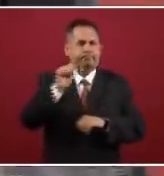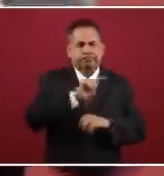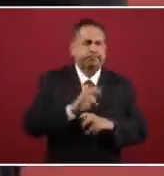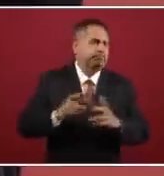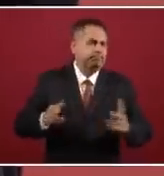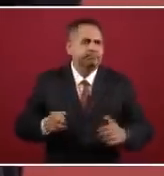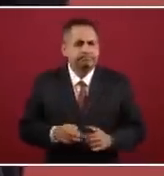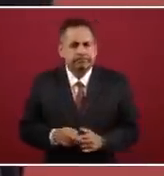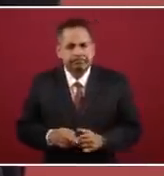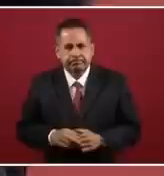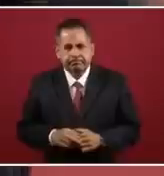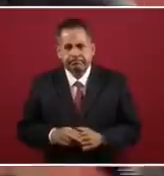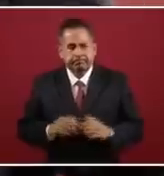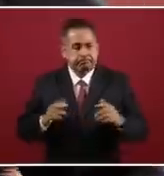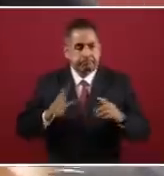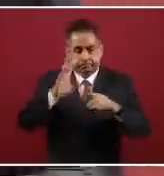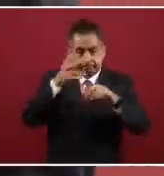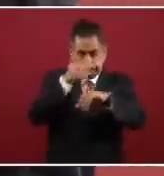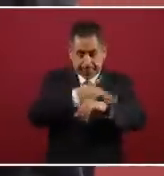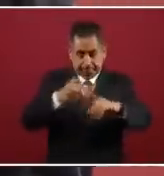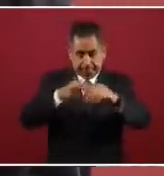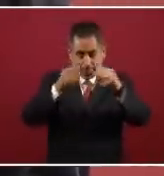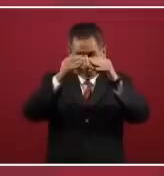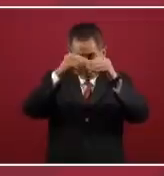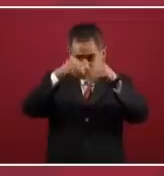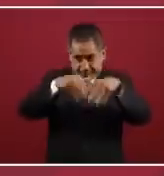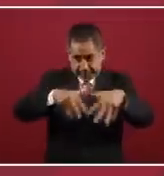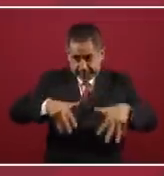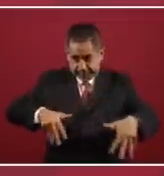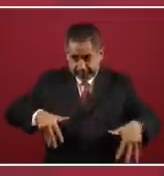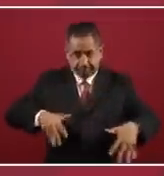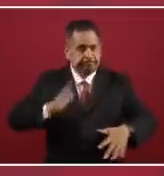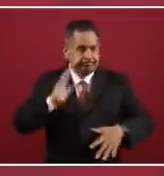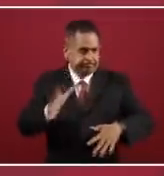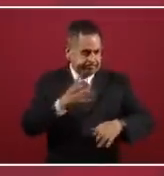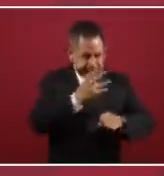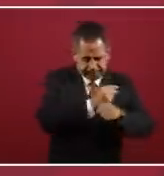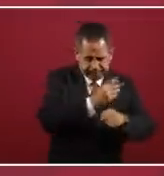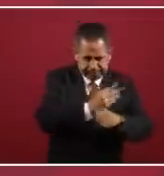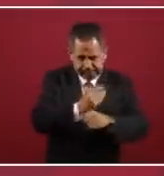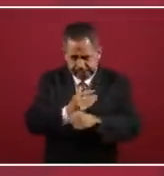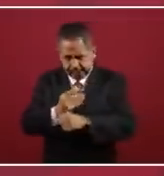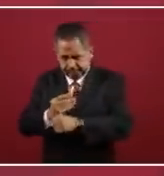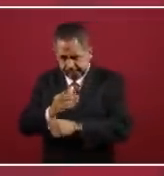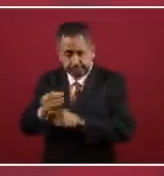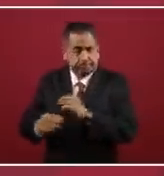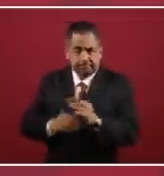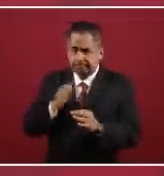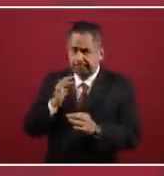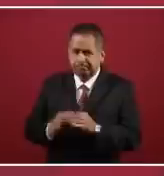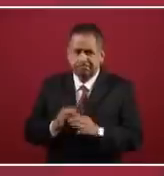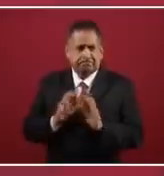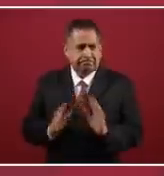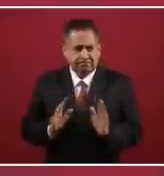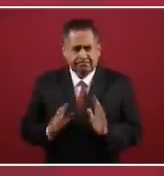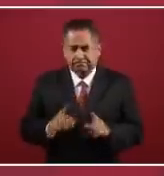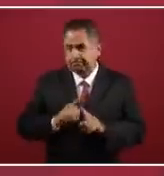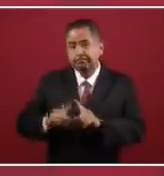Entonces, ya casi toda esa estructura está montada, así se están operando todos los